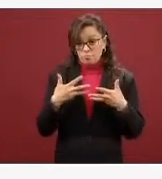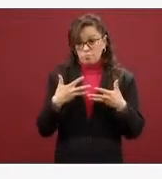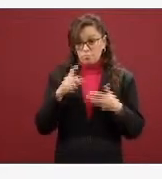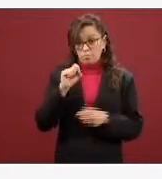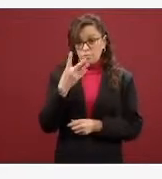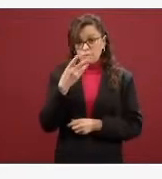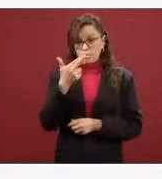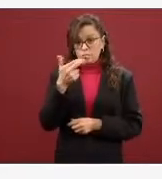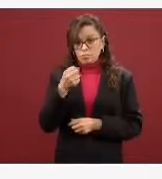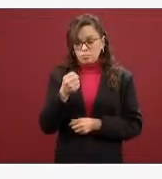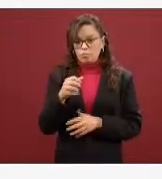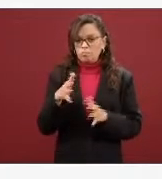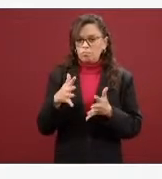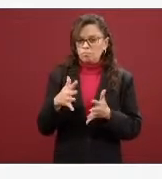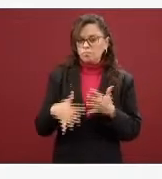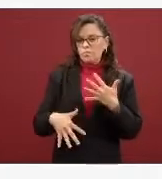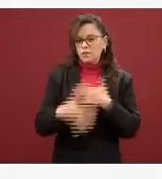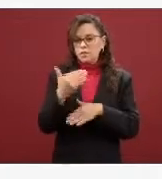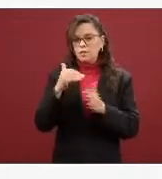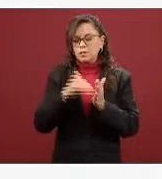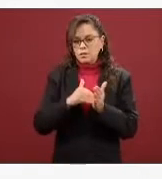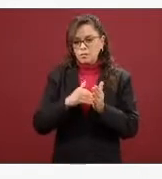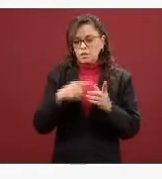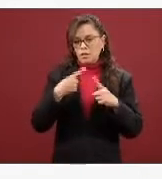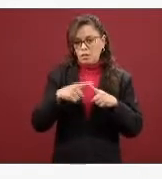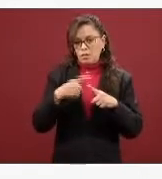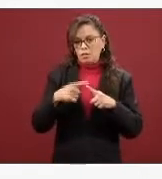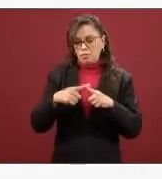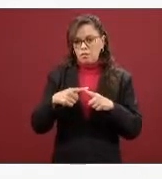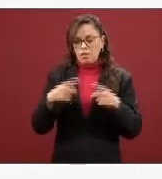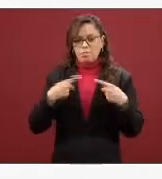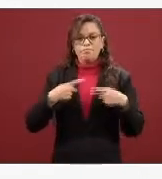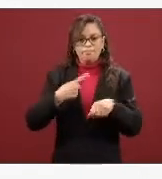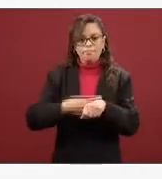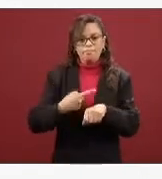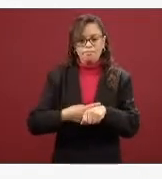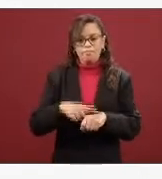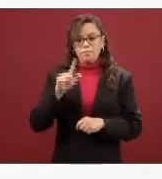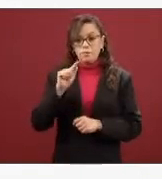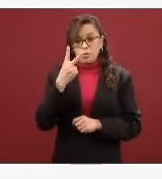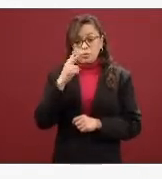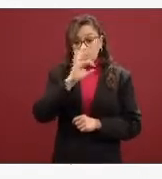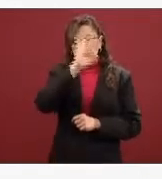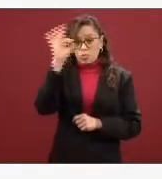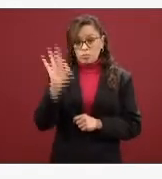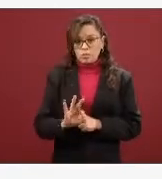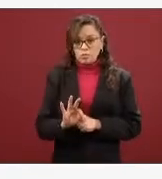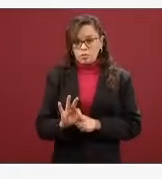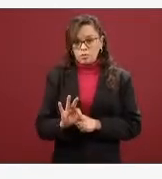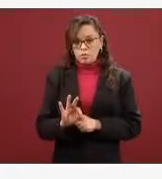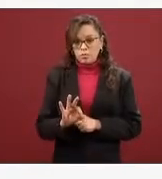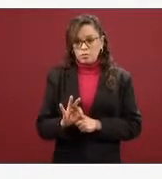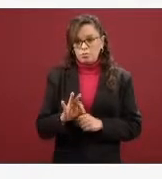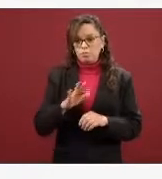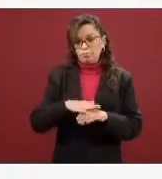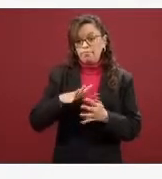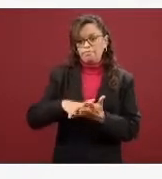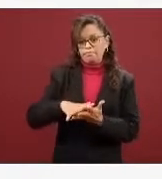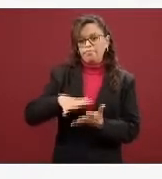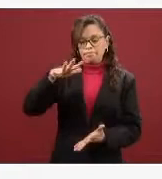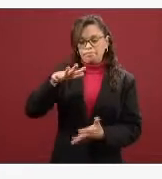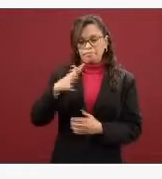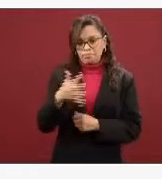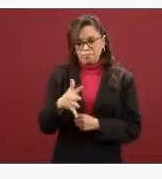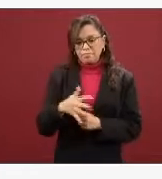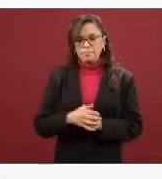horas, que son un poco más de 15,000 casos, el 72%, o sea, la gran mayoría de ellos, el